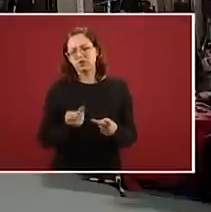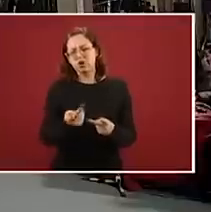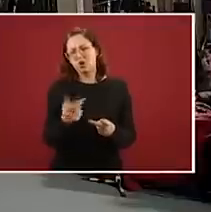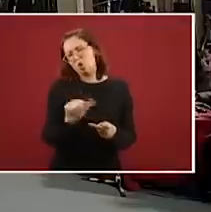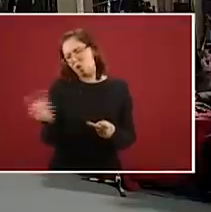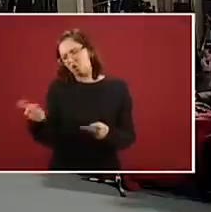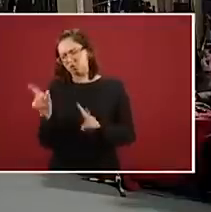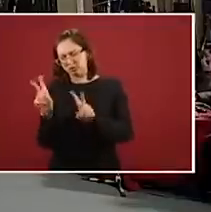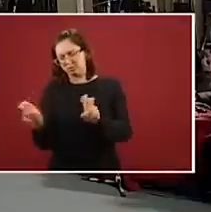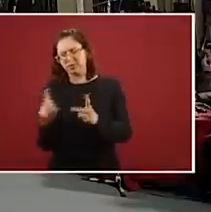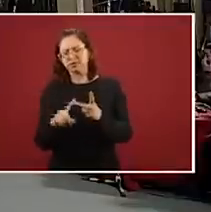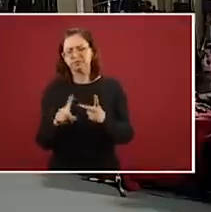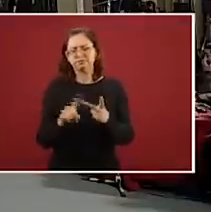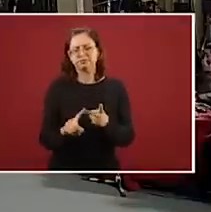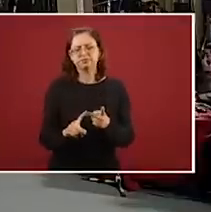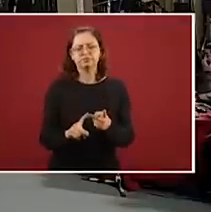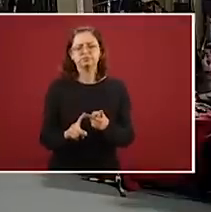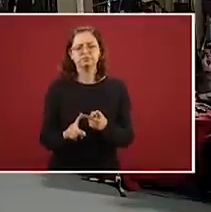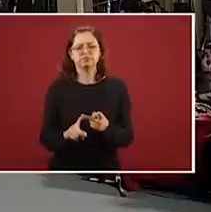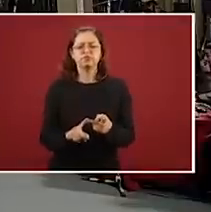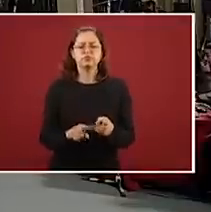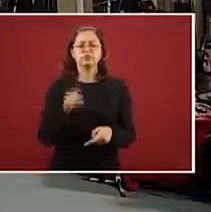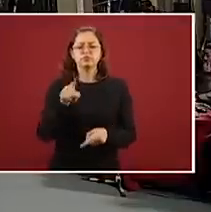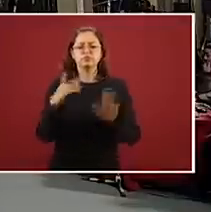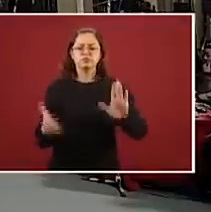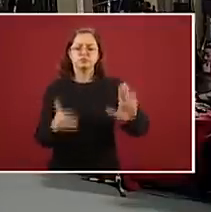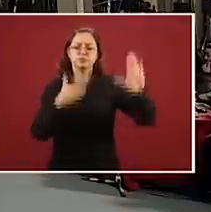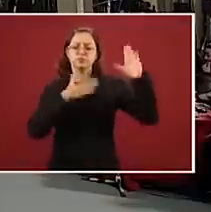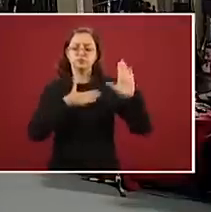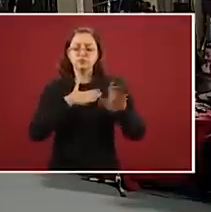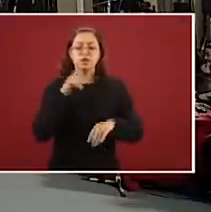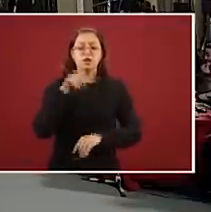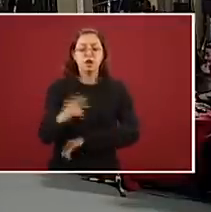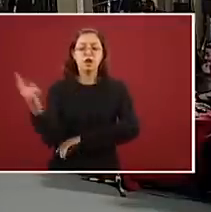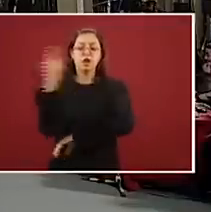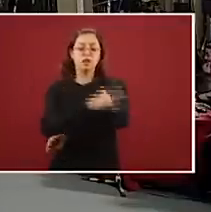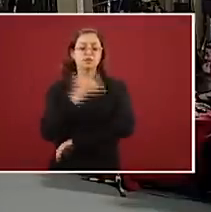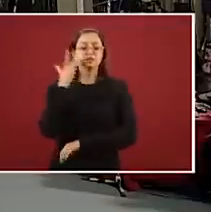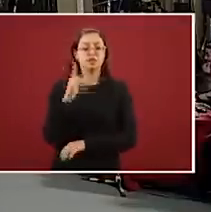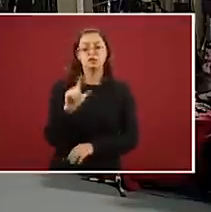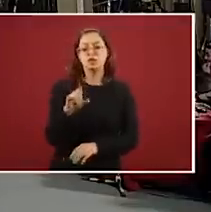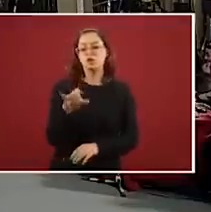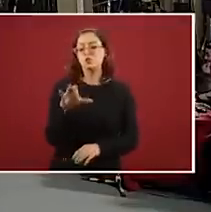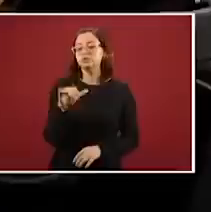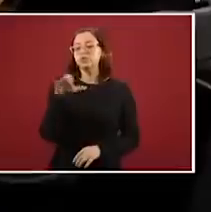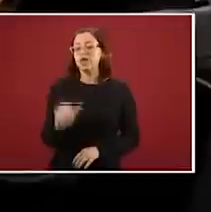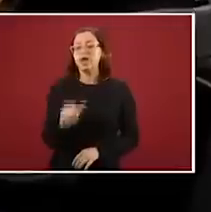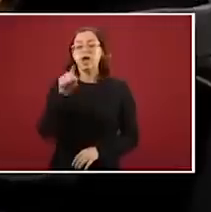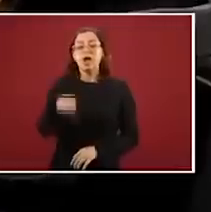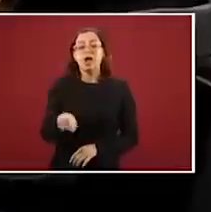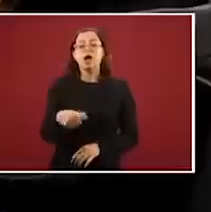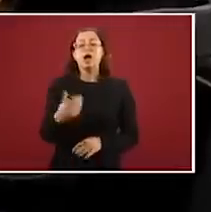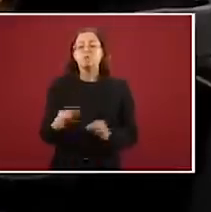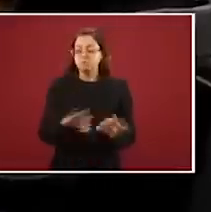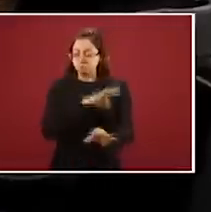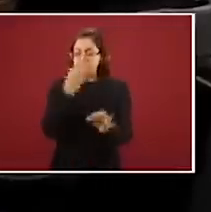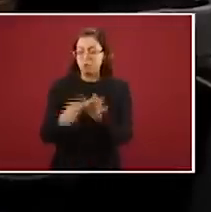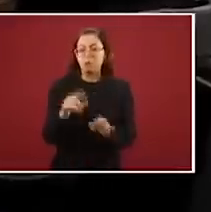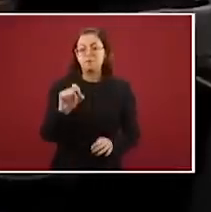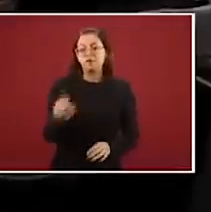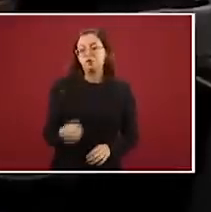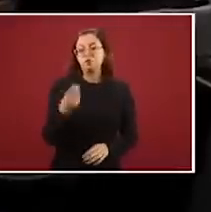tema. Usted se comprometió a que el aeropuerto de Santa Lucía esté listo el 21 de marzo de 2022. Para esta